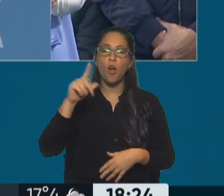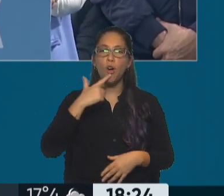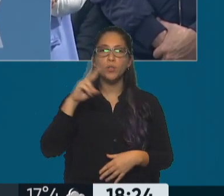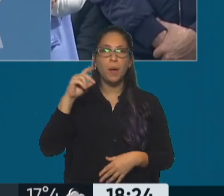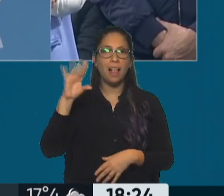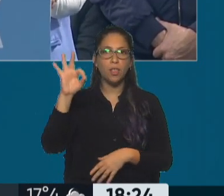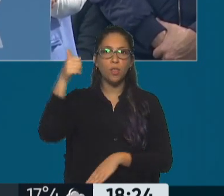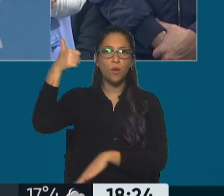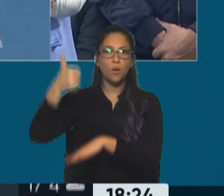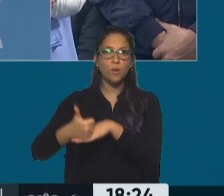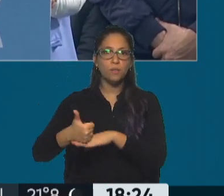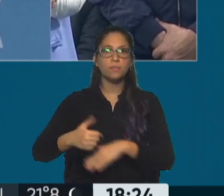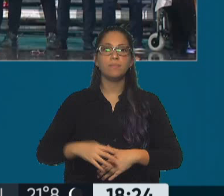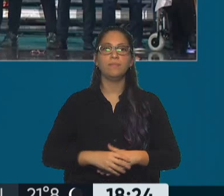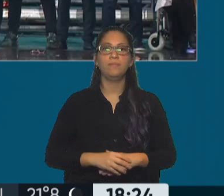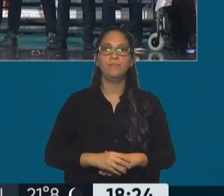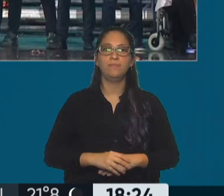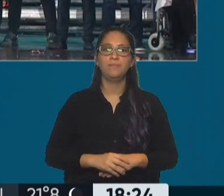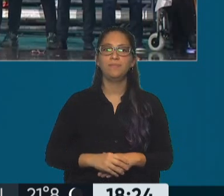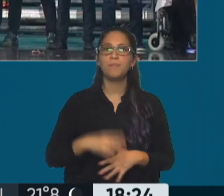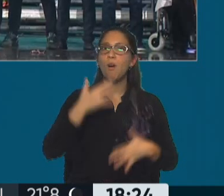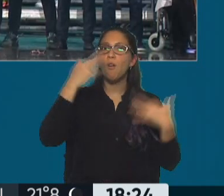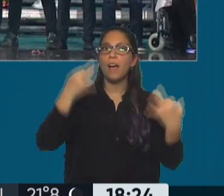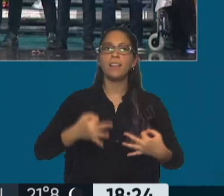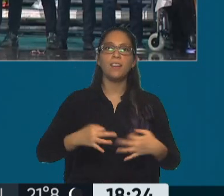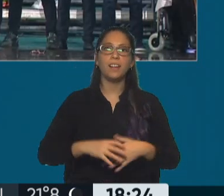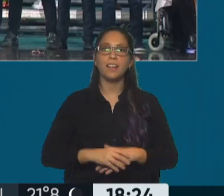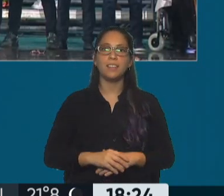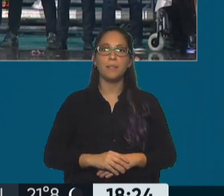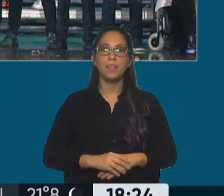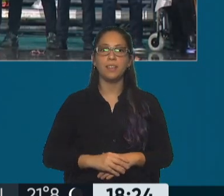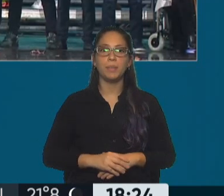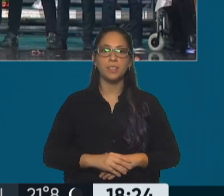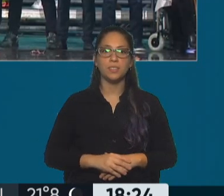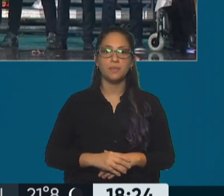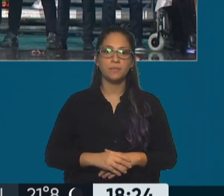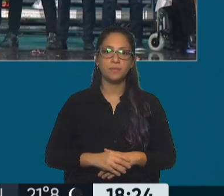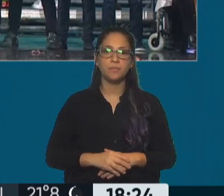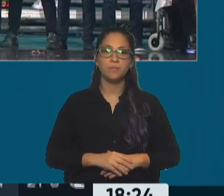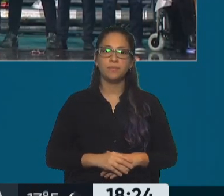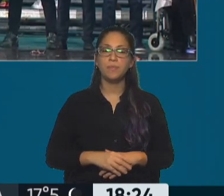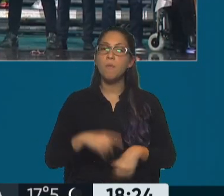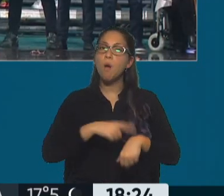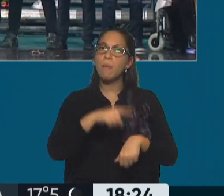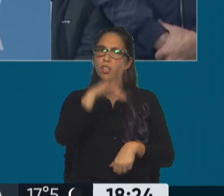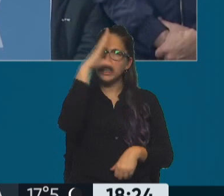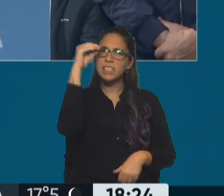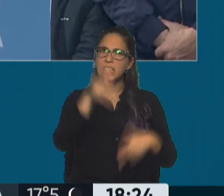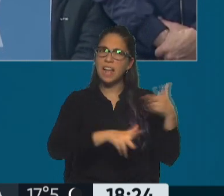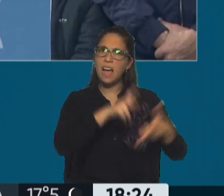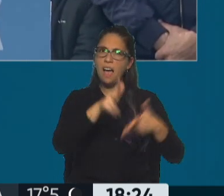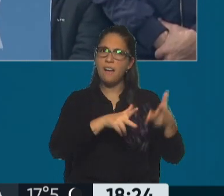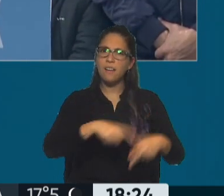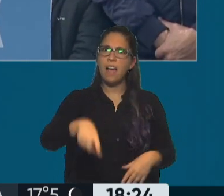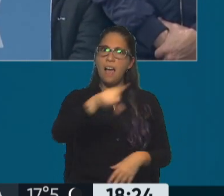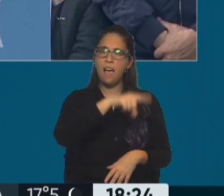esto de el cumplimiento, pero por un lado también la función de los medios públicos. En un momento Cristina, Osvaldo, hace referencia